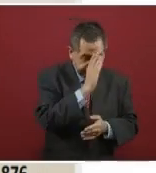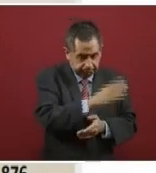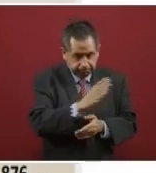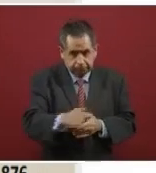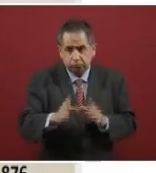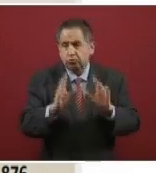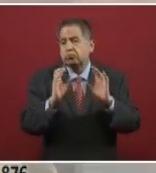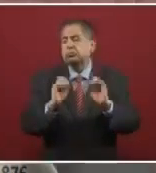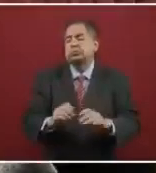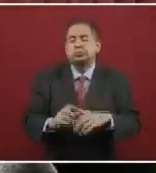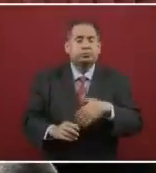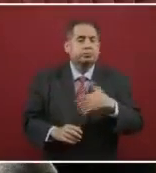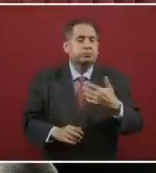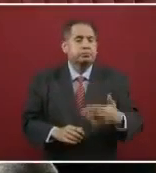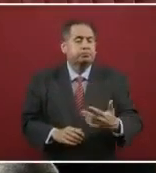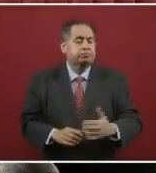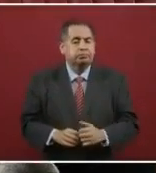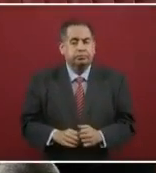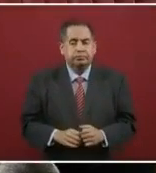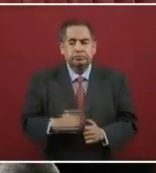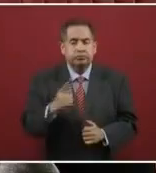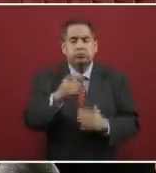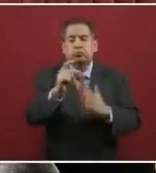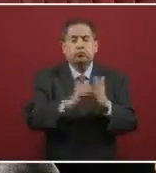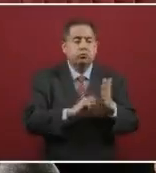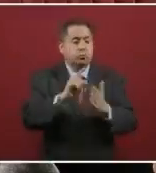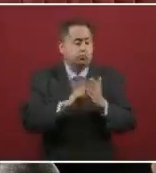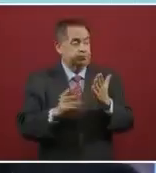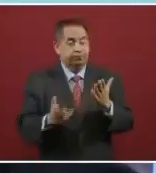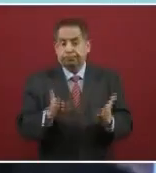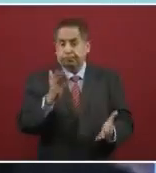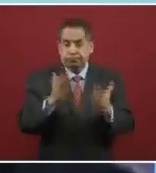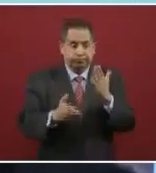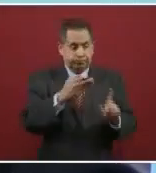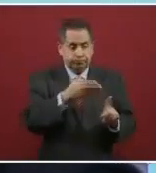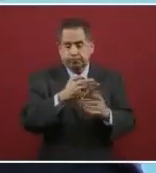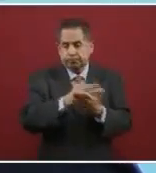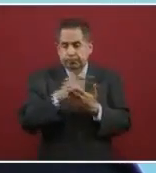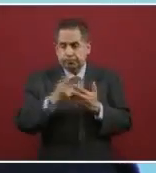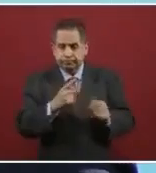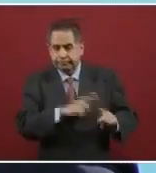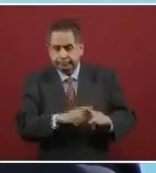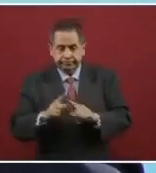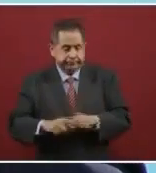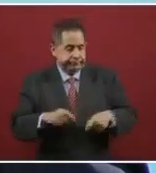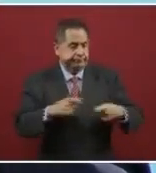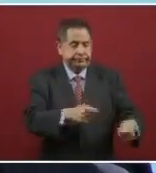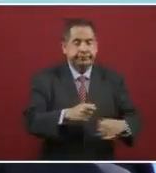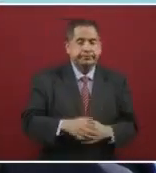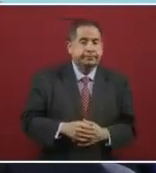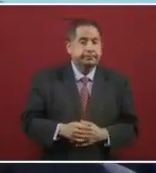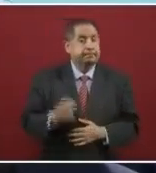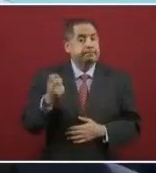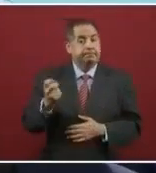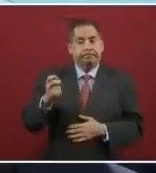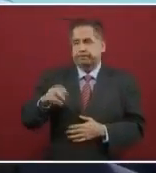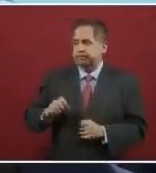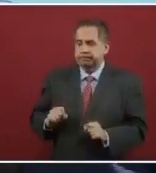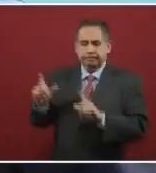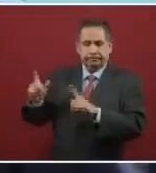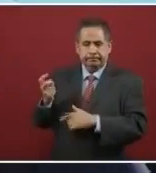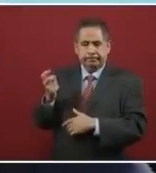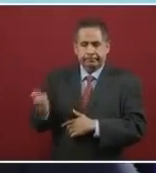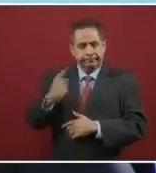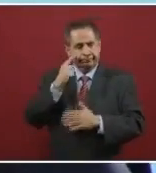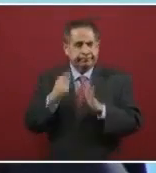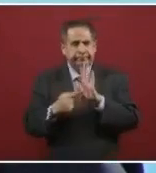puede ser también cada mes, dependiendo de cada programa. Así que bueno, pues esto trata de